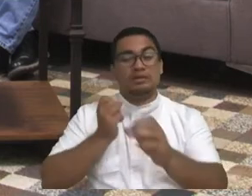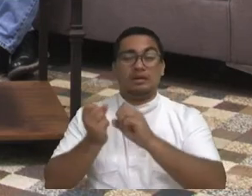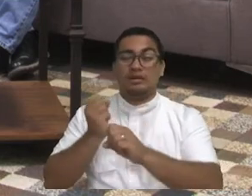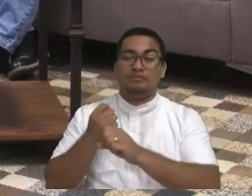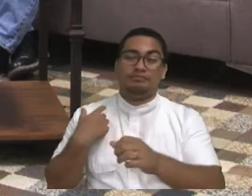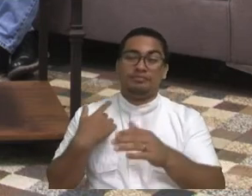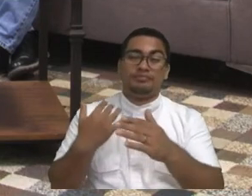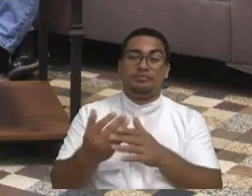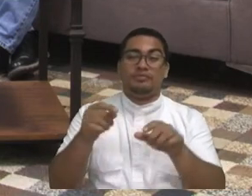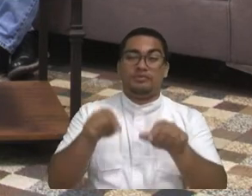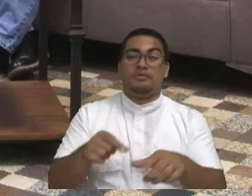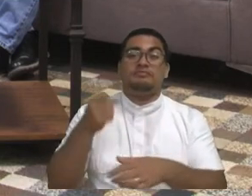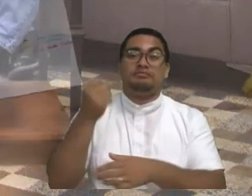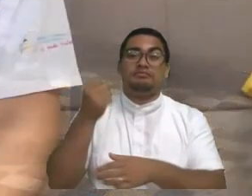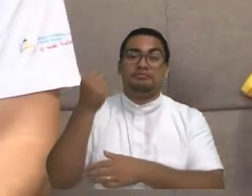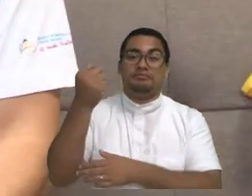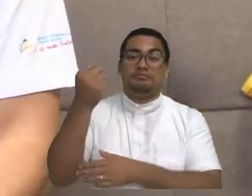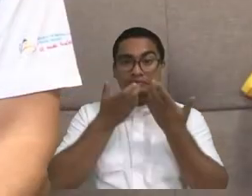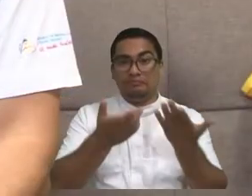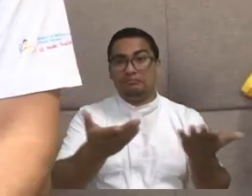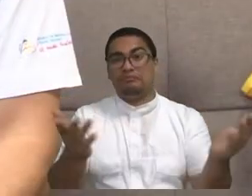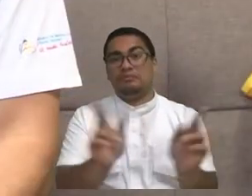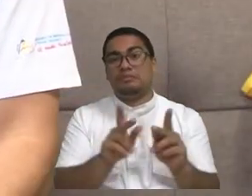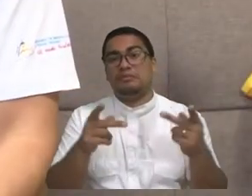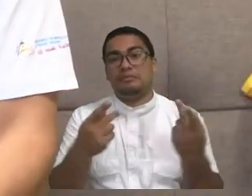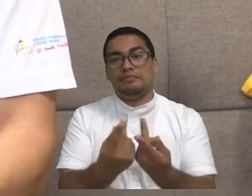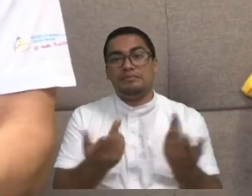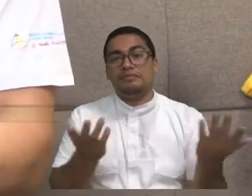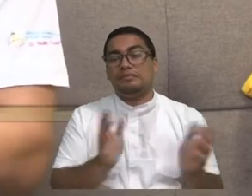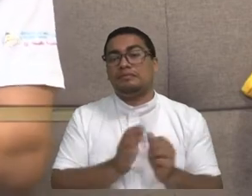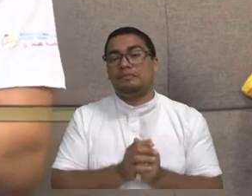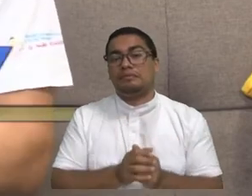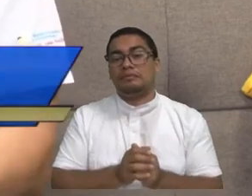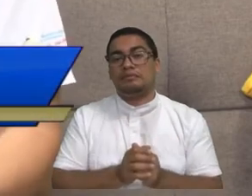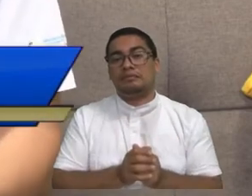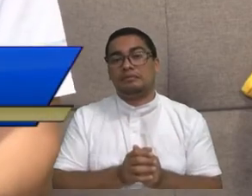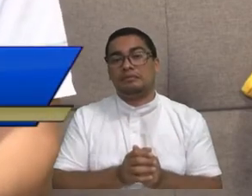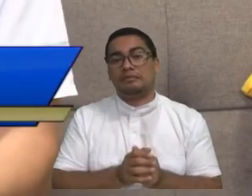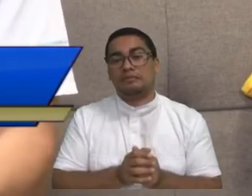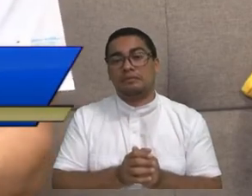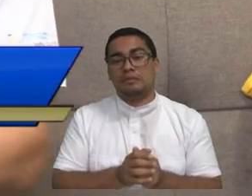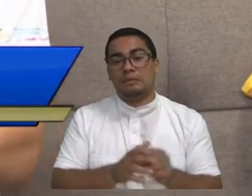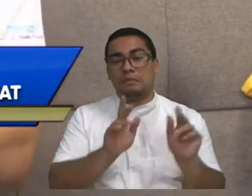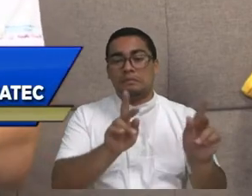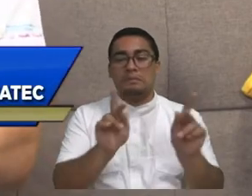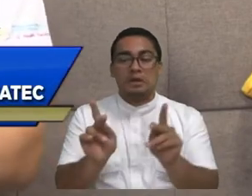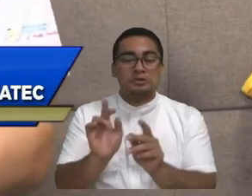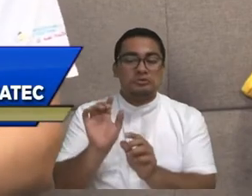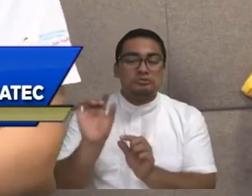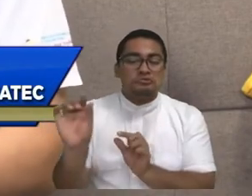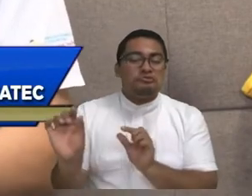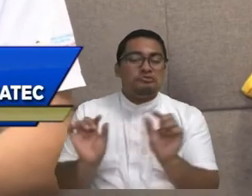informando a la población esto no es la para un segmento de la población